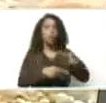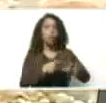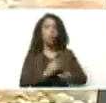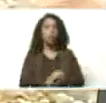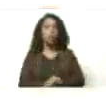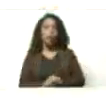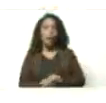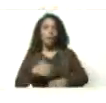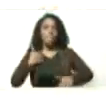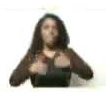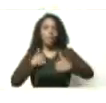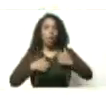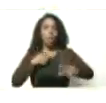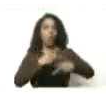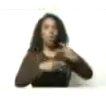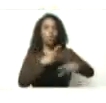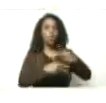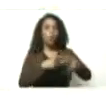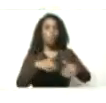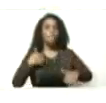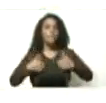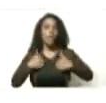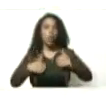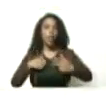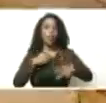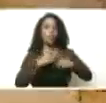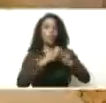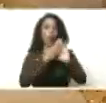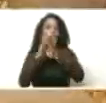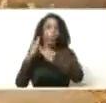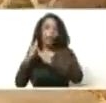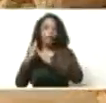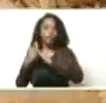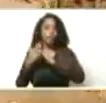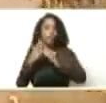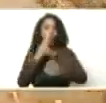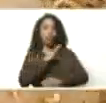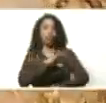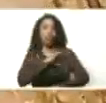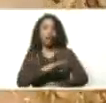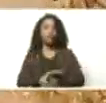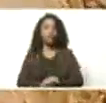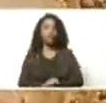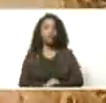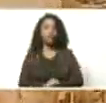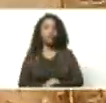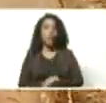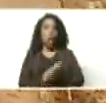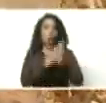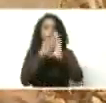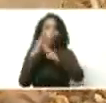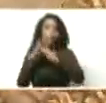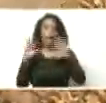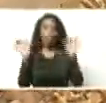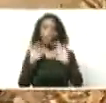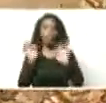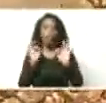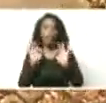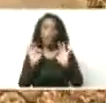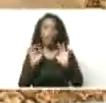miércoles productivos miércoles de comunas como una socialista como una o nada